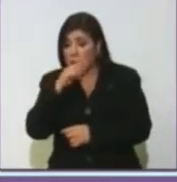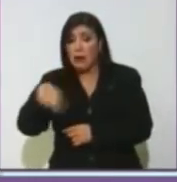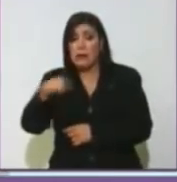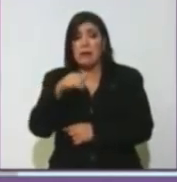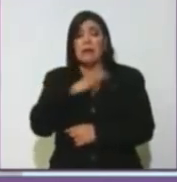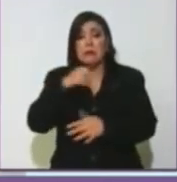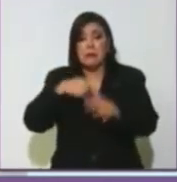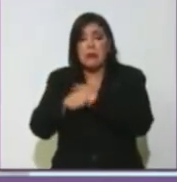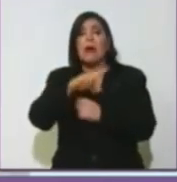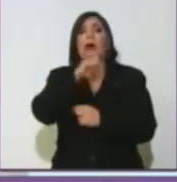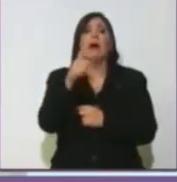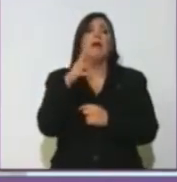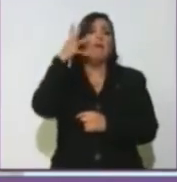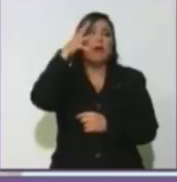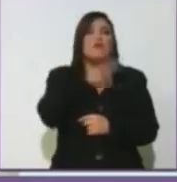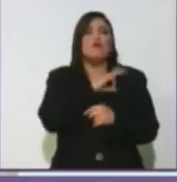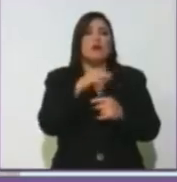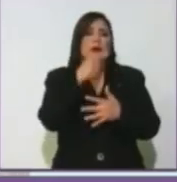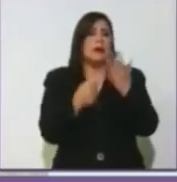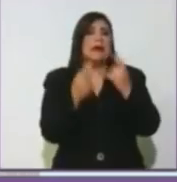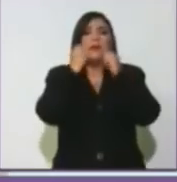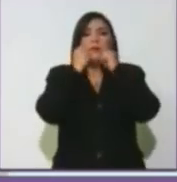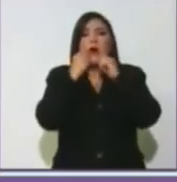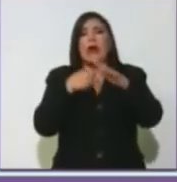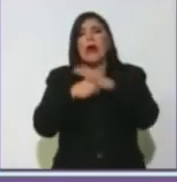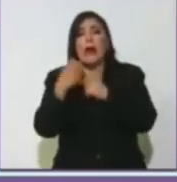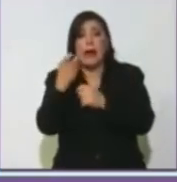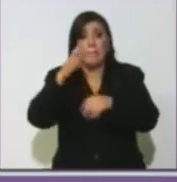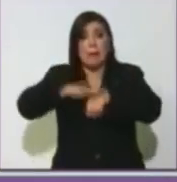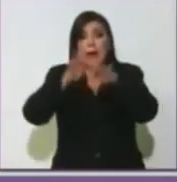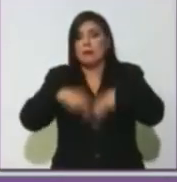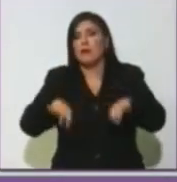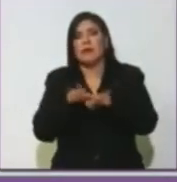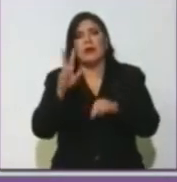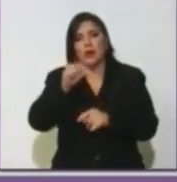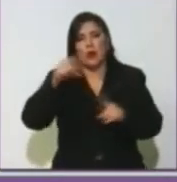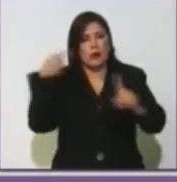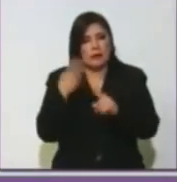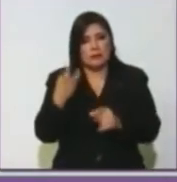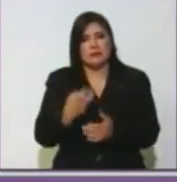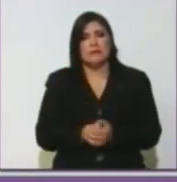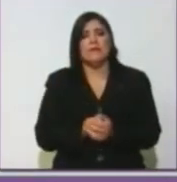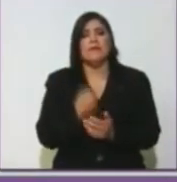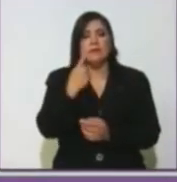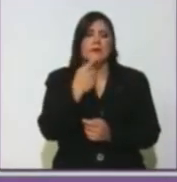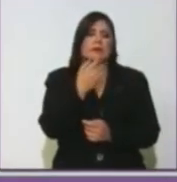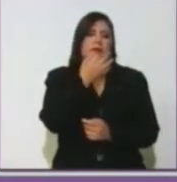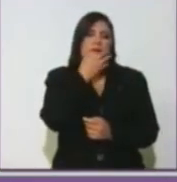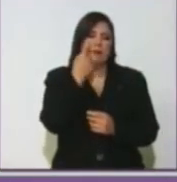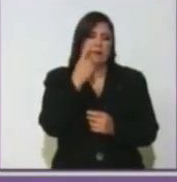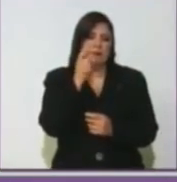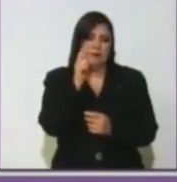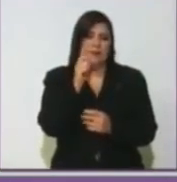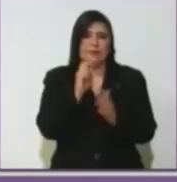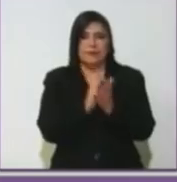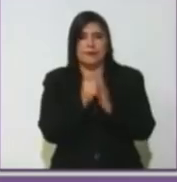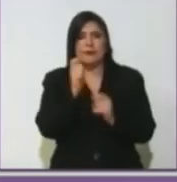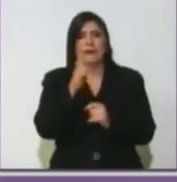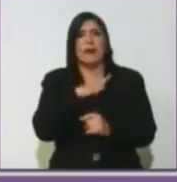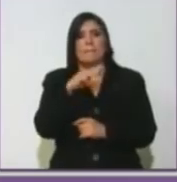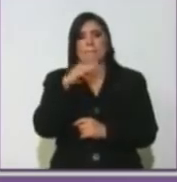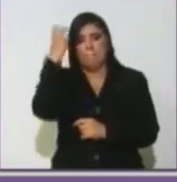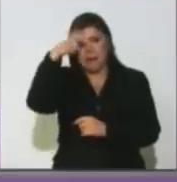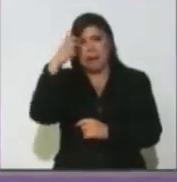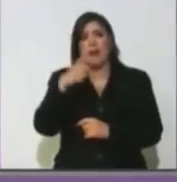que muchas medidas carcelarias gracias un minuto con 29 te quedan de tiempo ha ganado el turno de miquel lorena